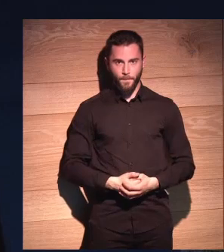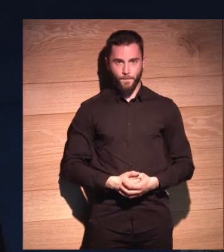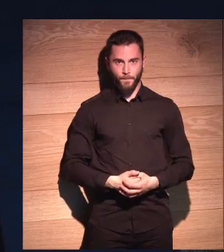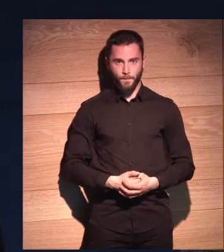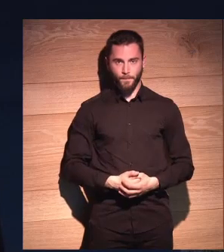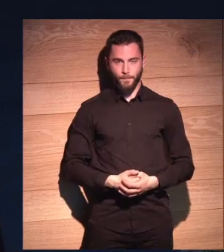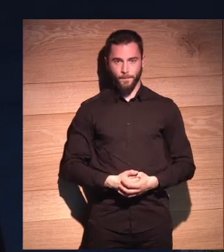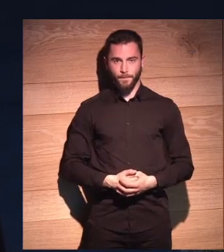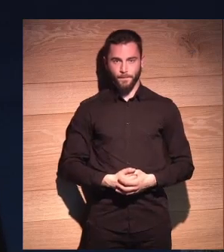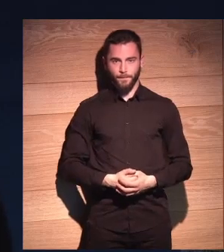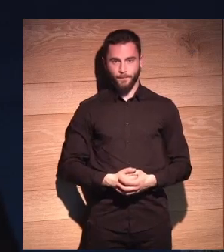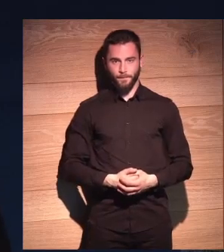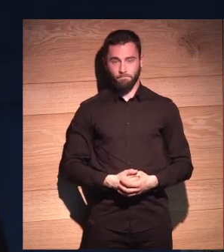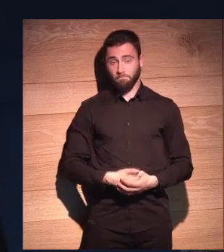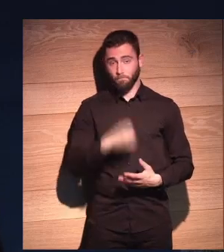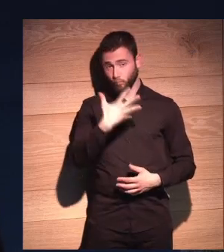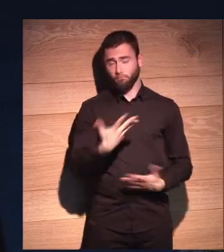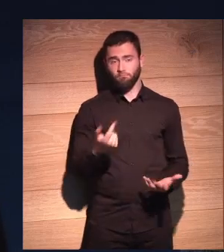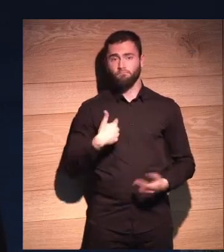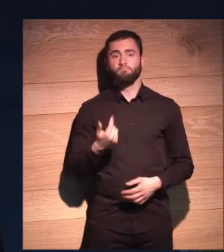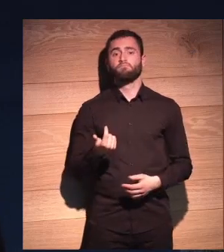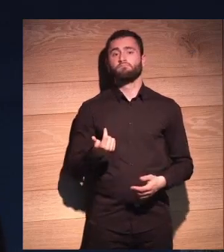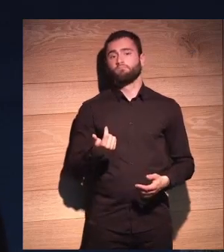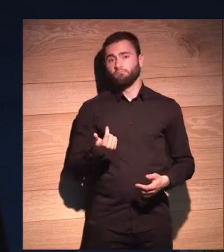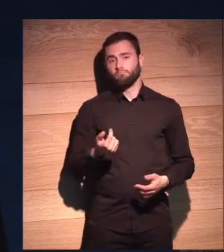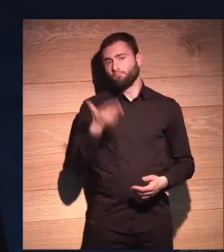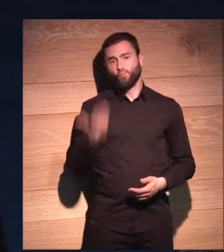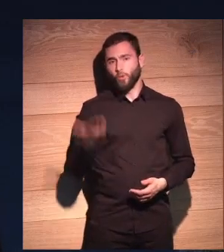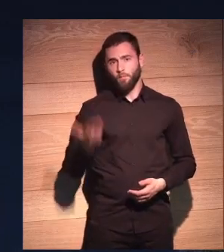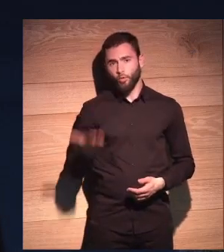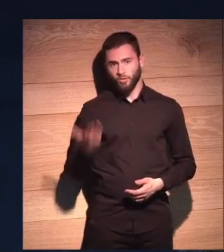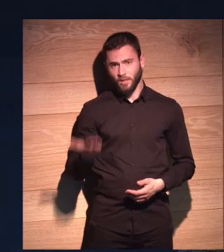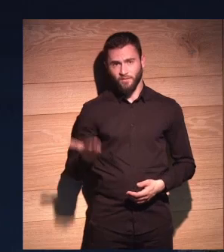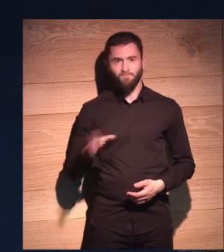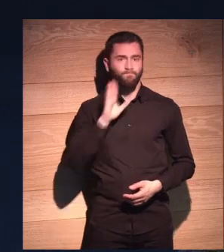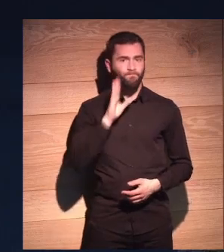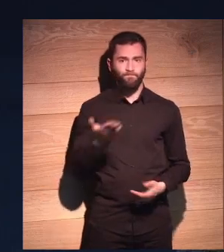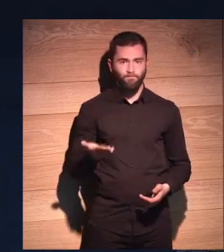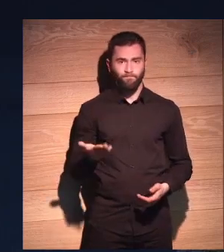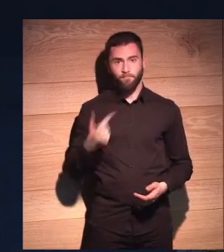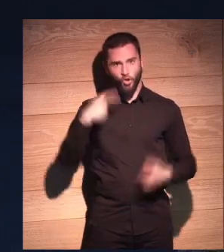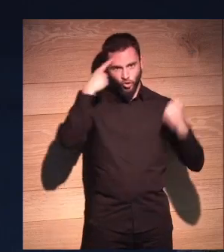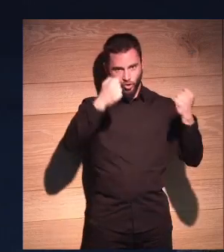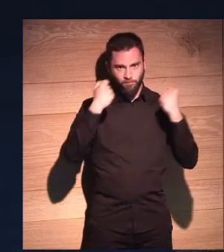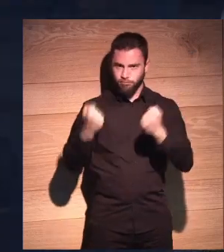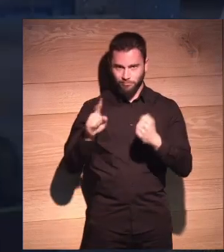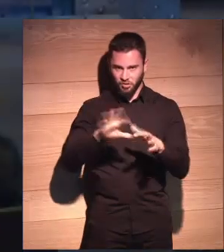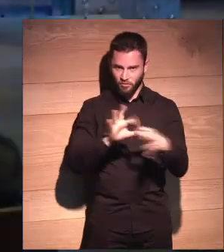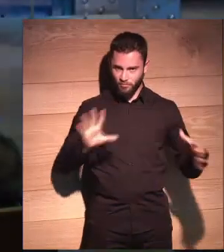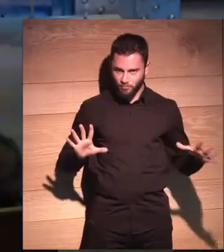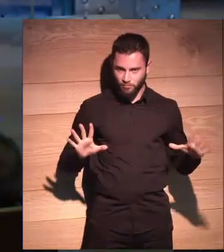Y bueno, sí, creo que es muy importante en este aspecto, pero no soy experta en el tema.